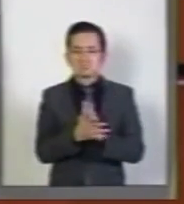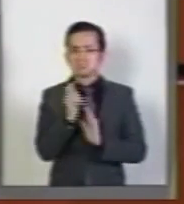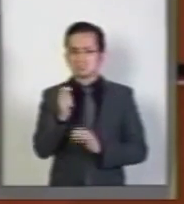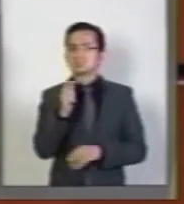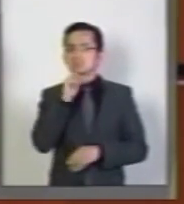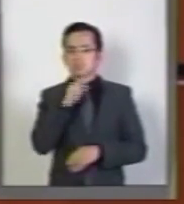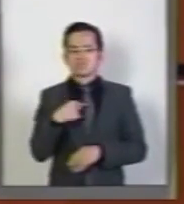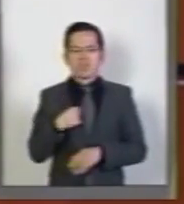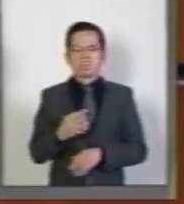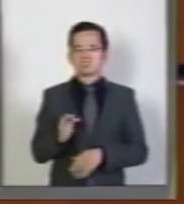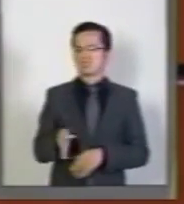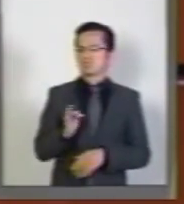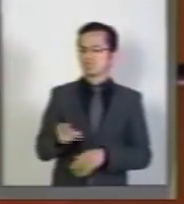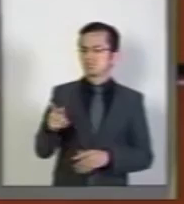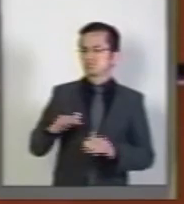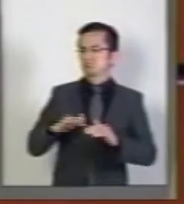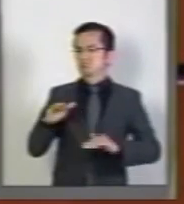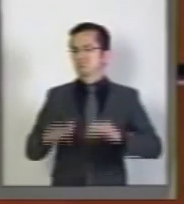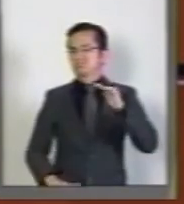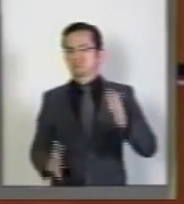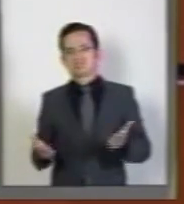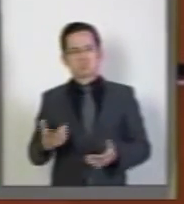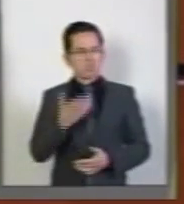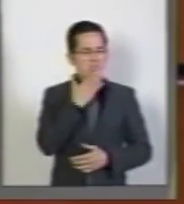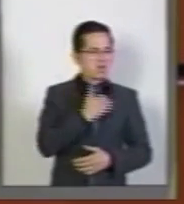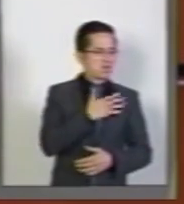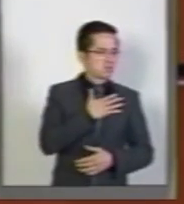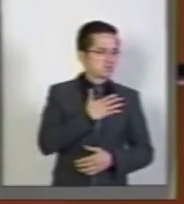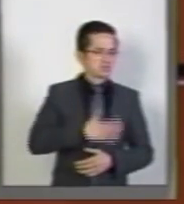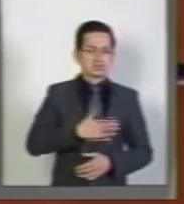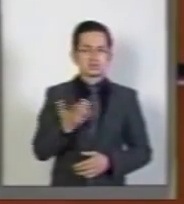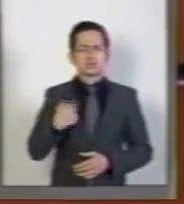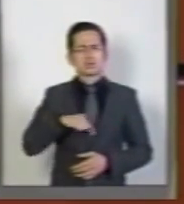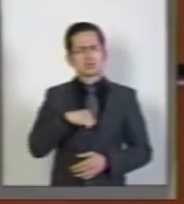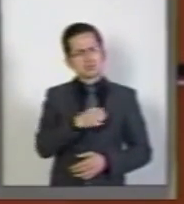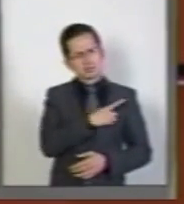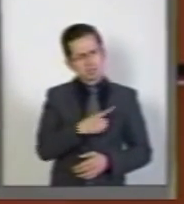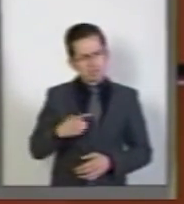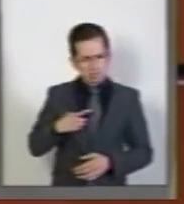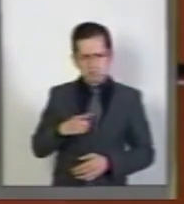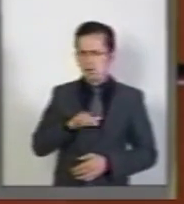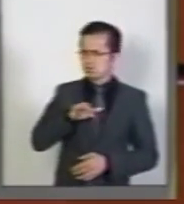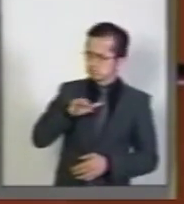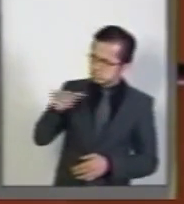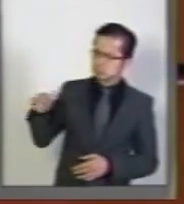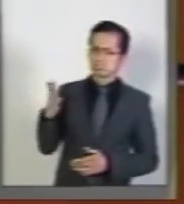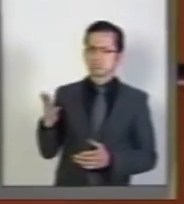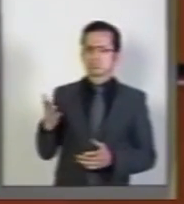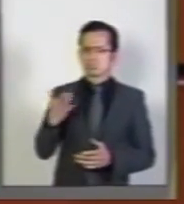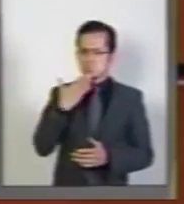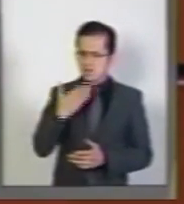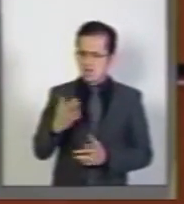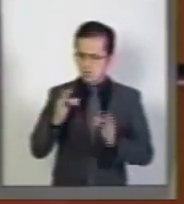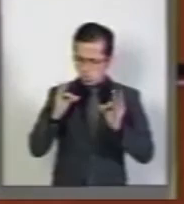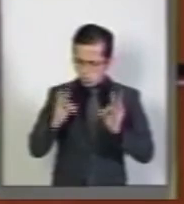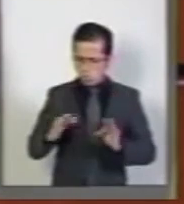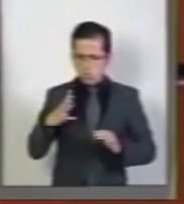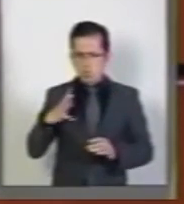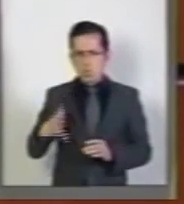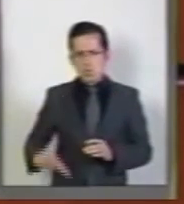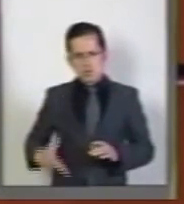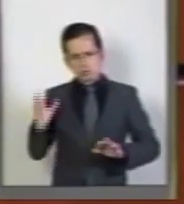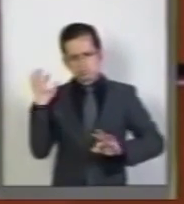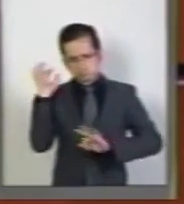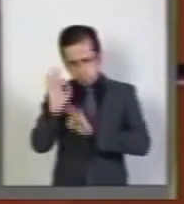desigualdades. Nuestra función debe ser, ante todo, exigirle un trato digno y equitativo al Poder Ejecutivo para todos